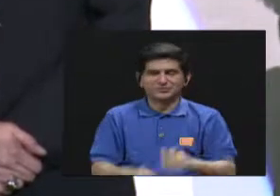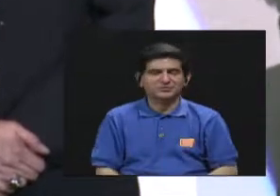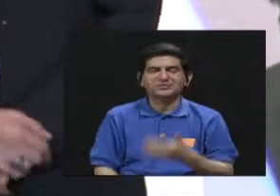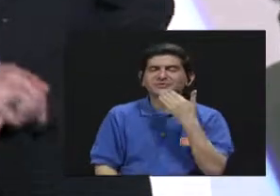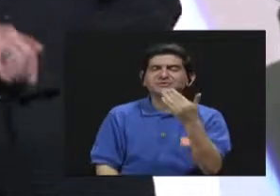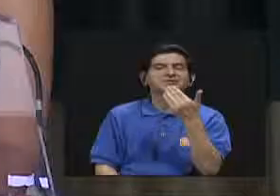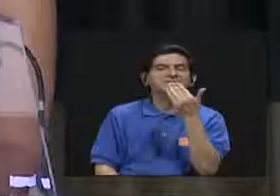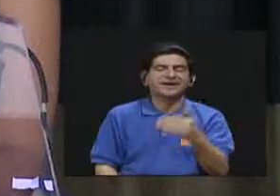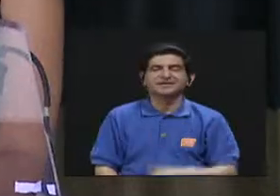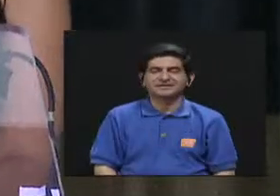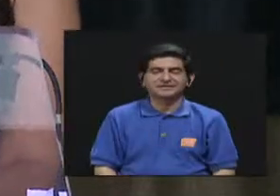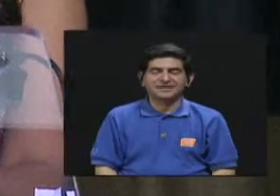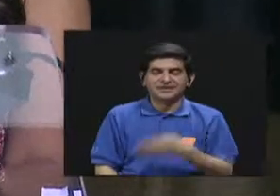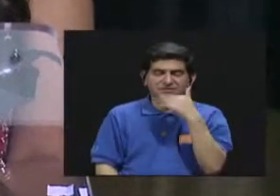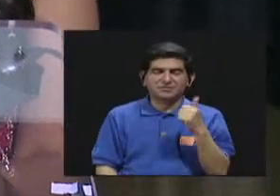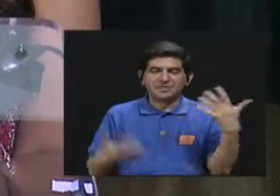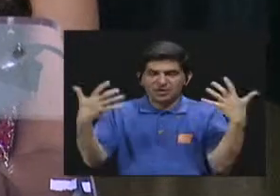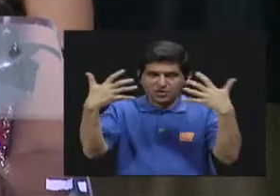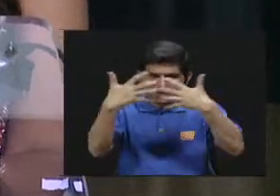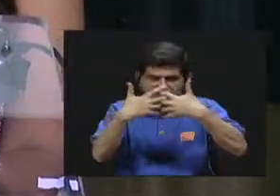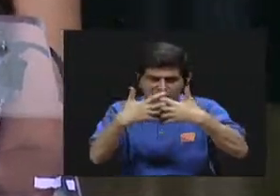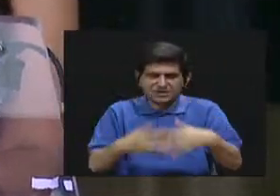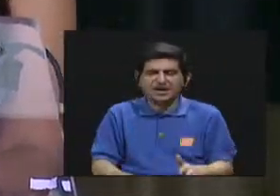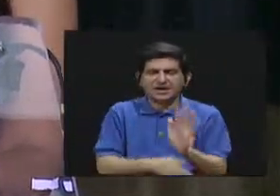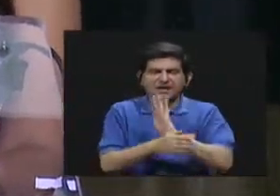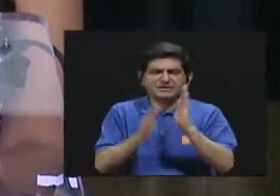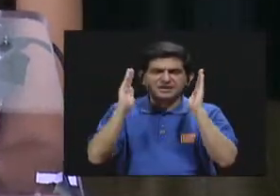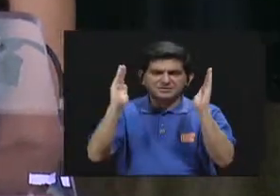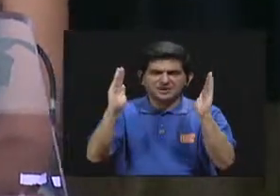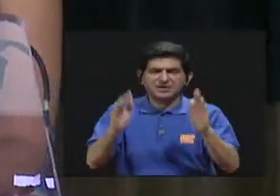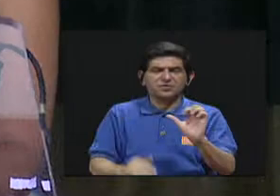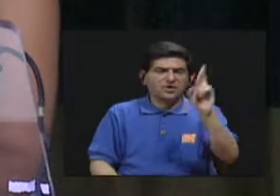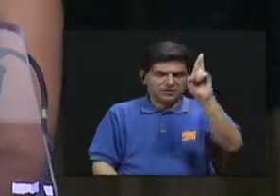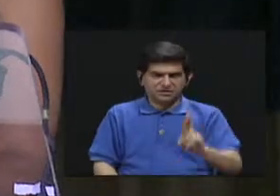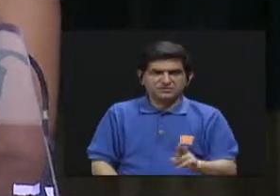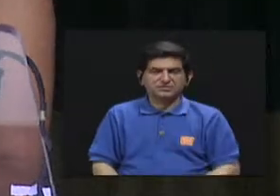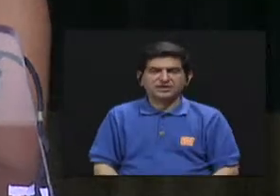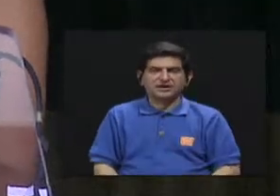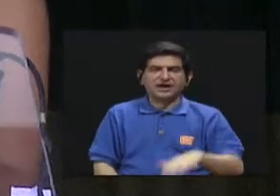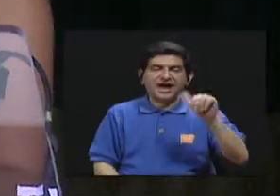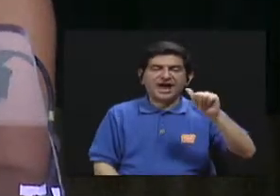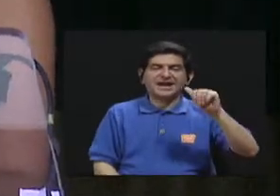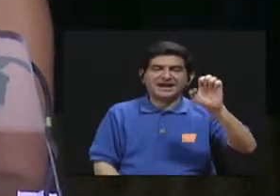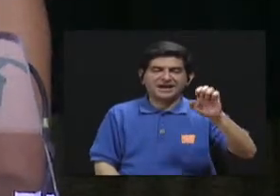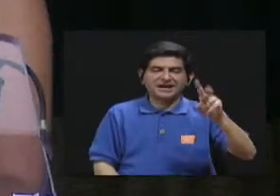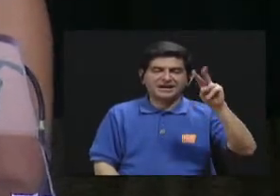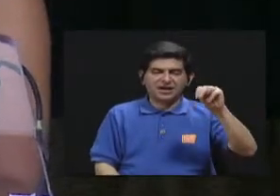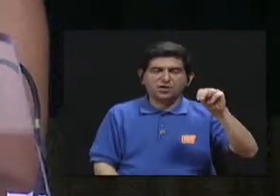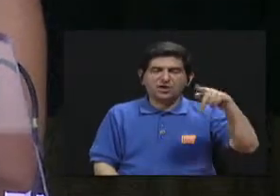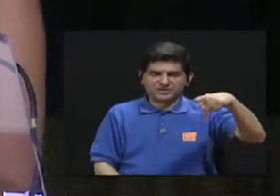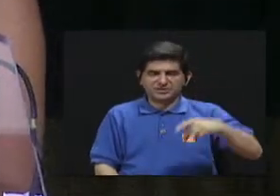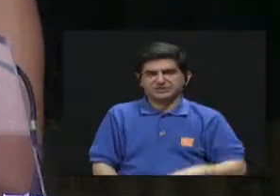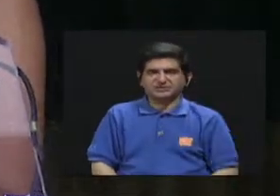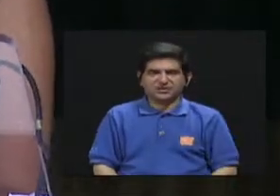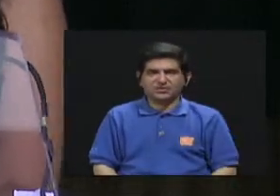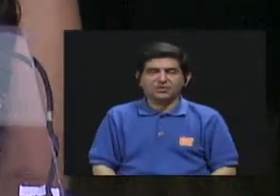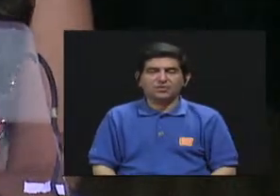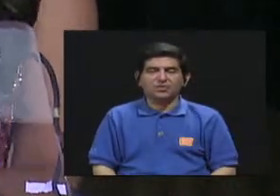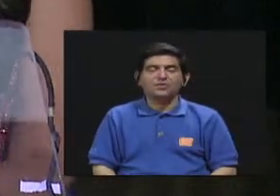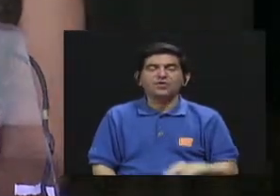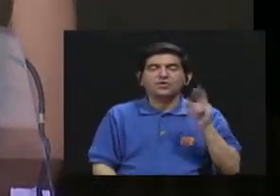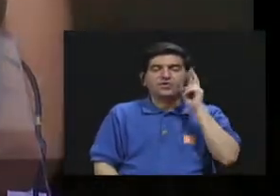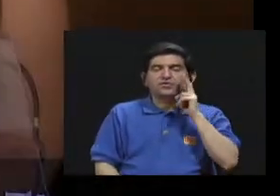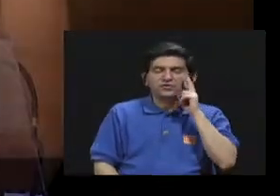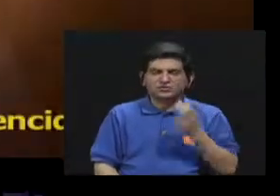gracias. Mejor montaje de largometraje costarricense, Ariel Escalante y Nicolás Pacheco por Rosado